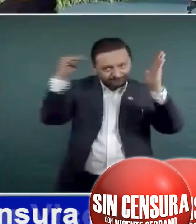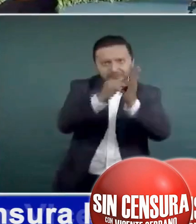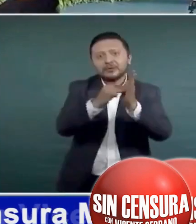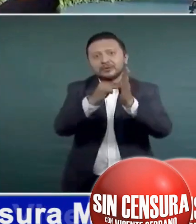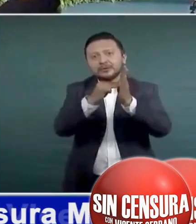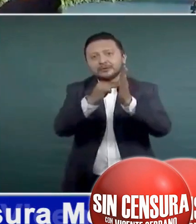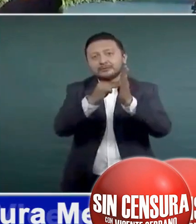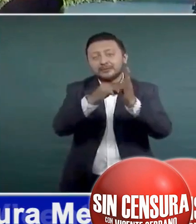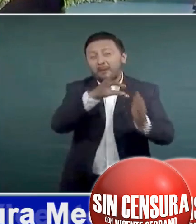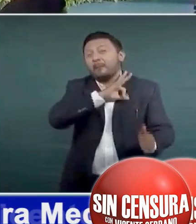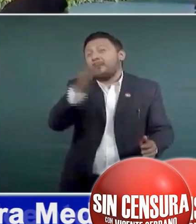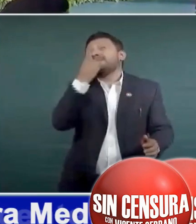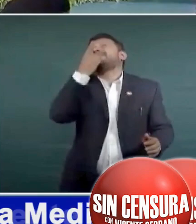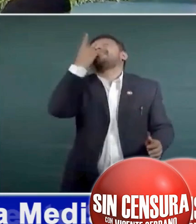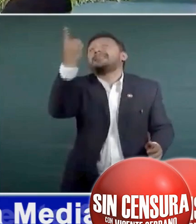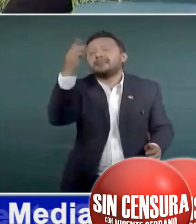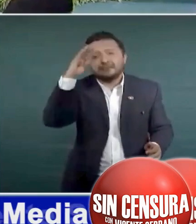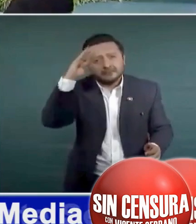puede opinar, presidente.